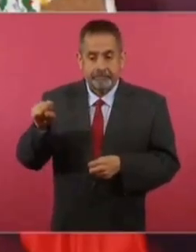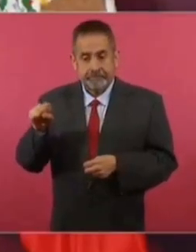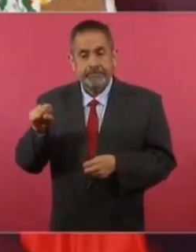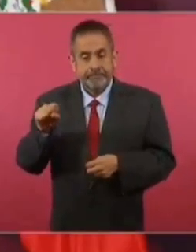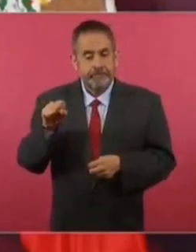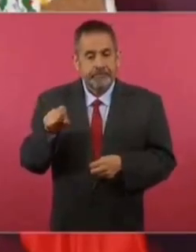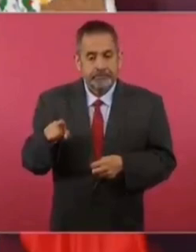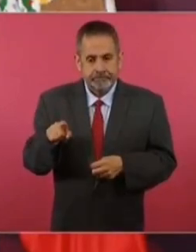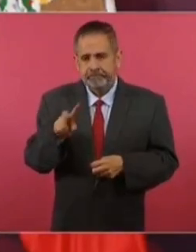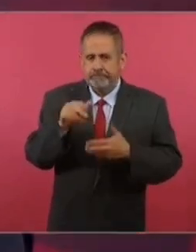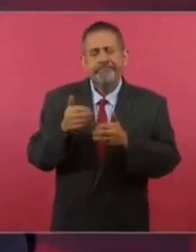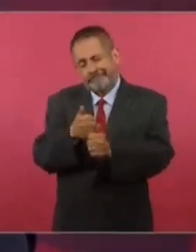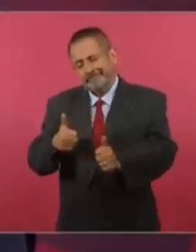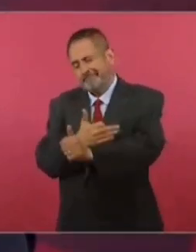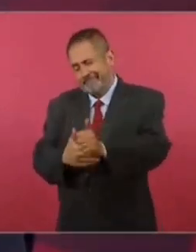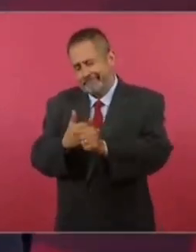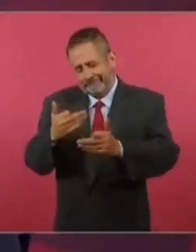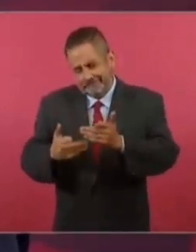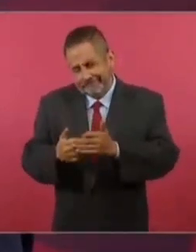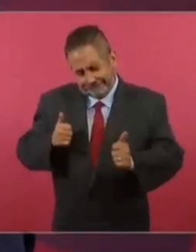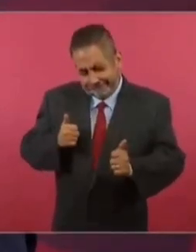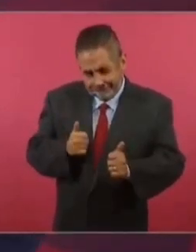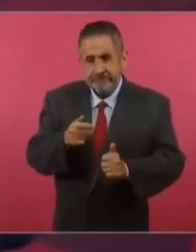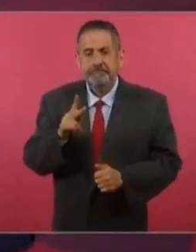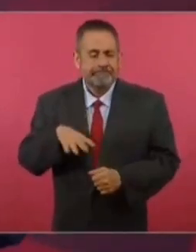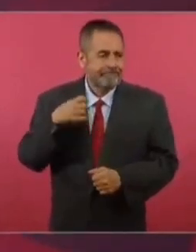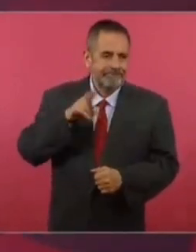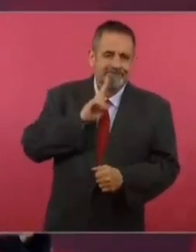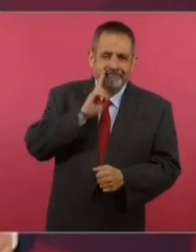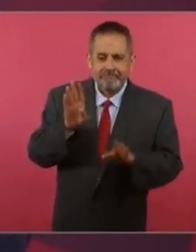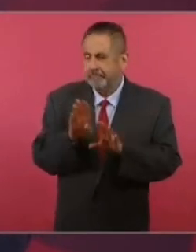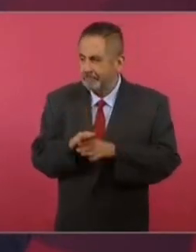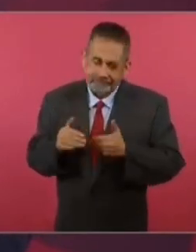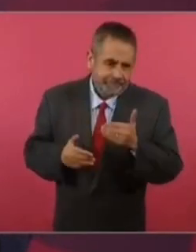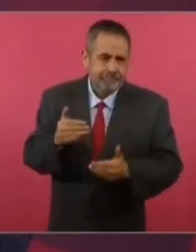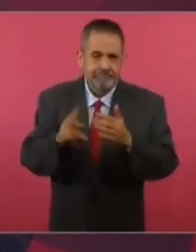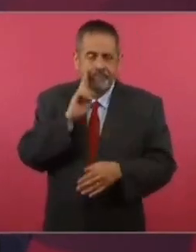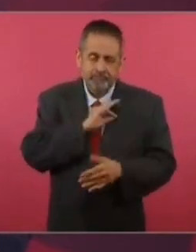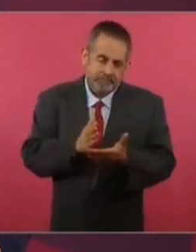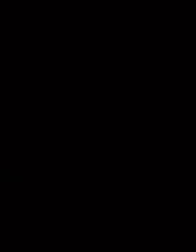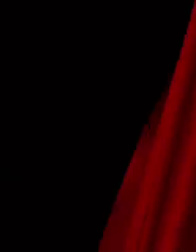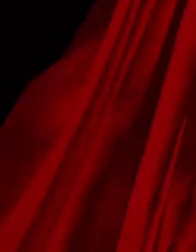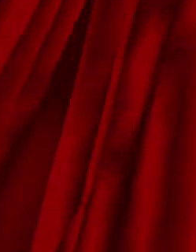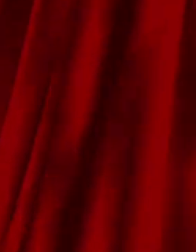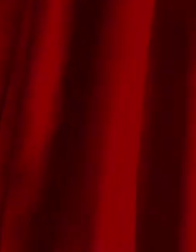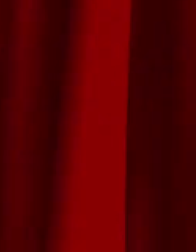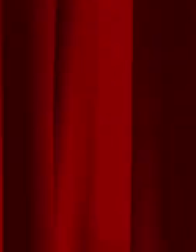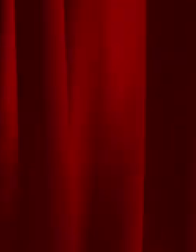Vamos atrasados, pero vamos a buscar avanzar lo más que podamos.